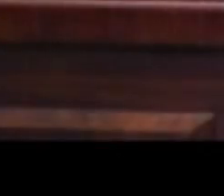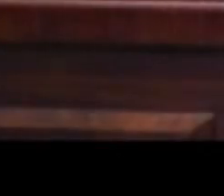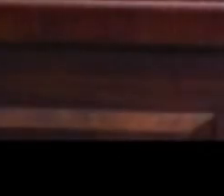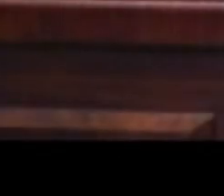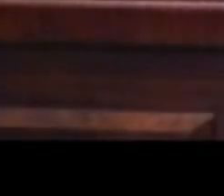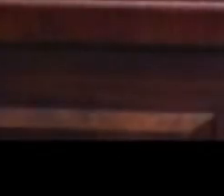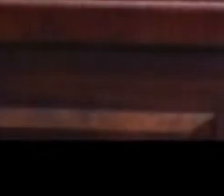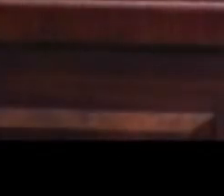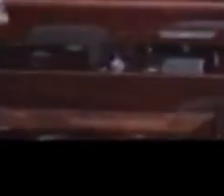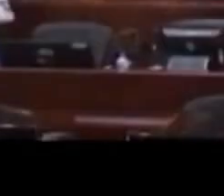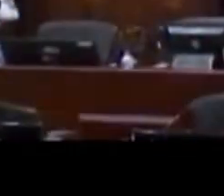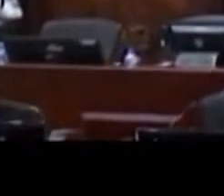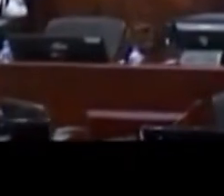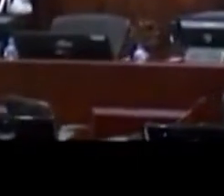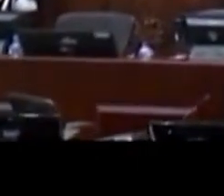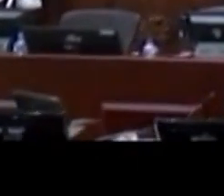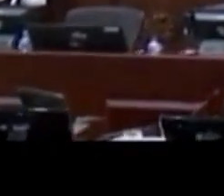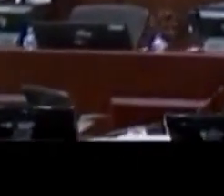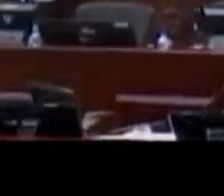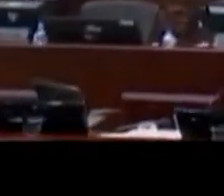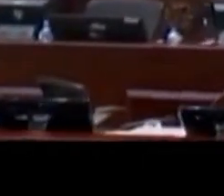hoy le entregamos a usted.